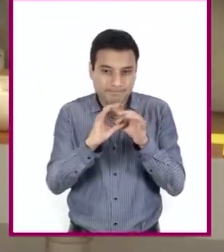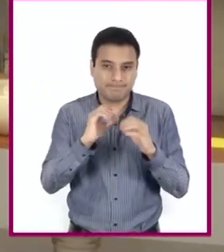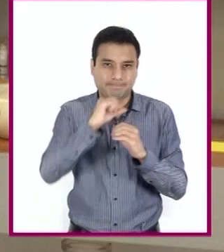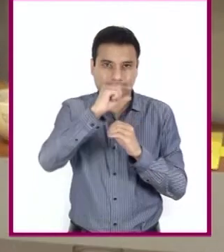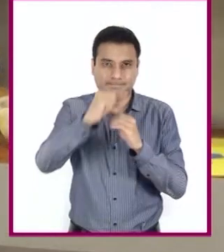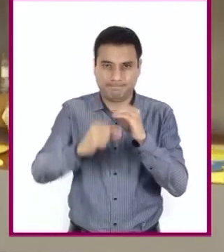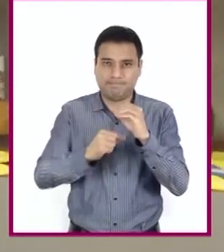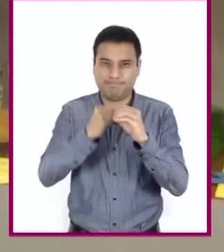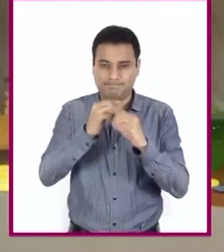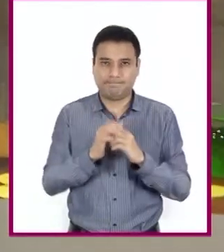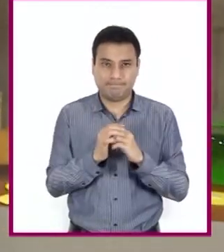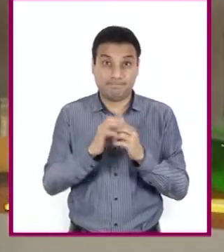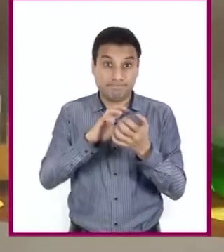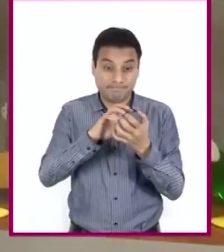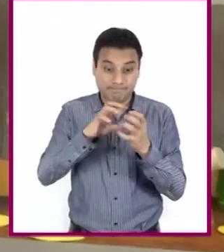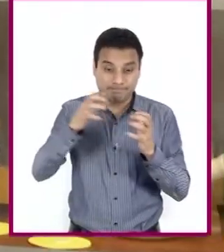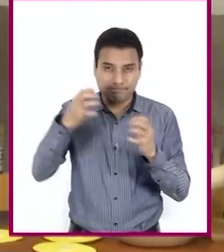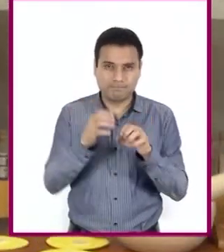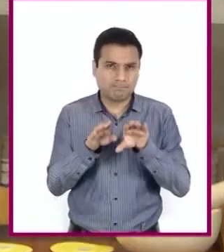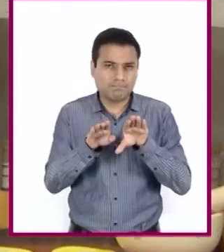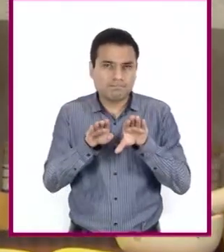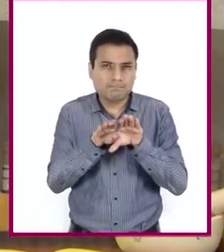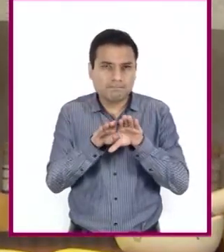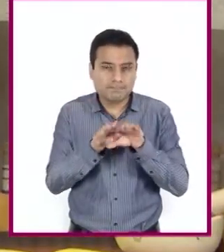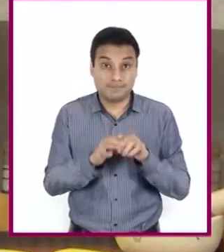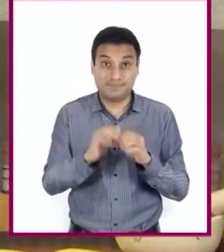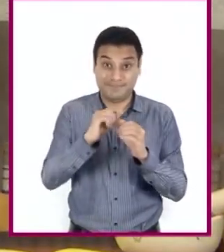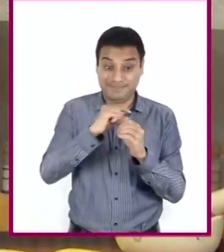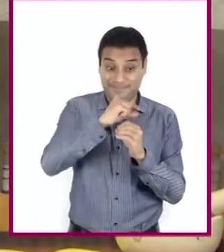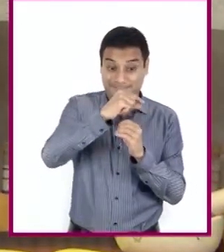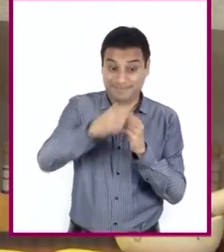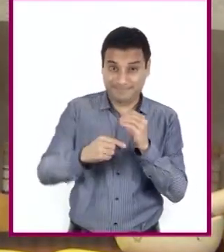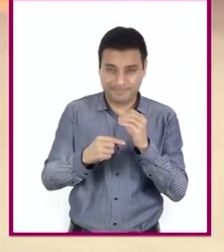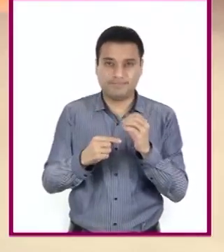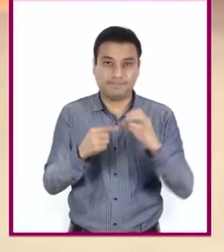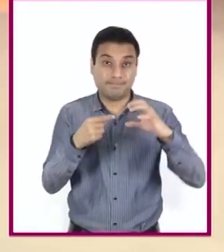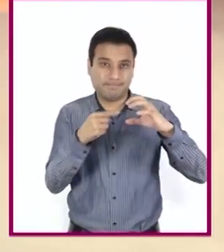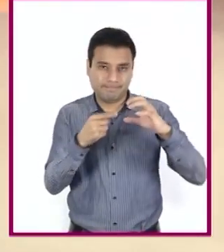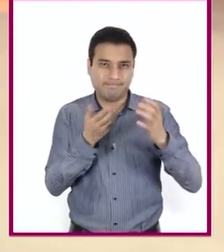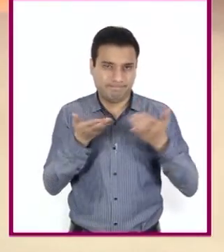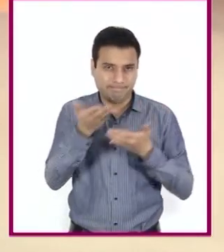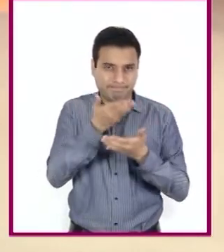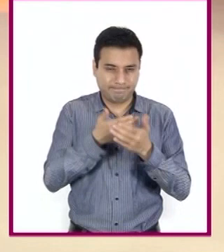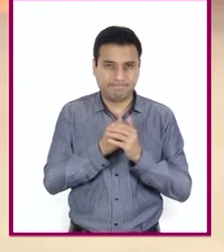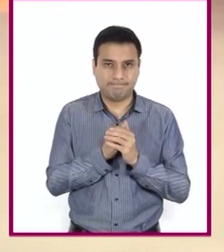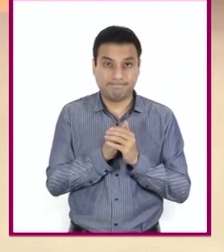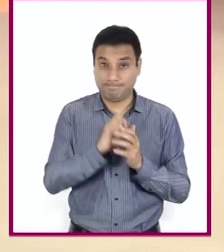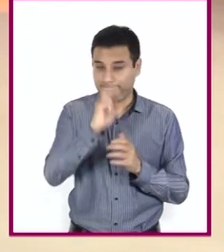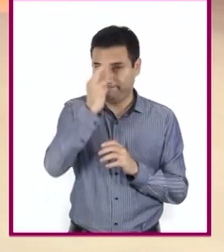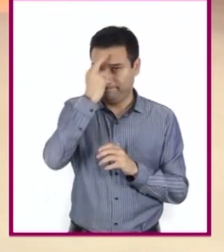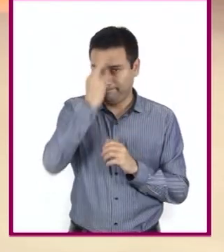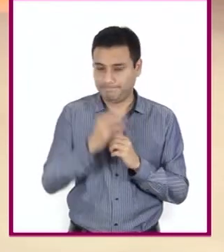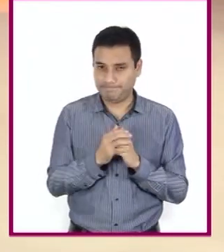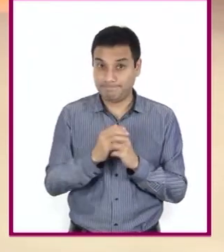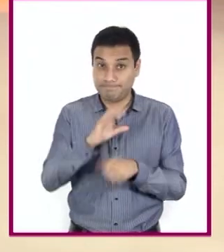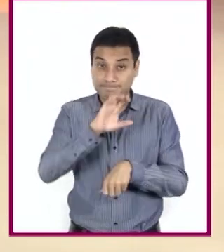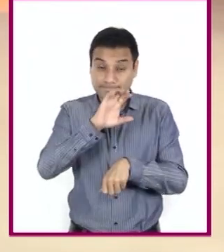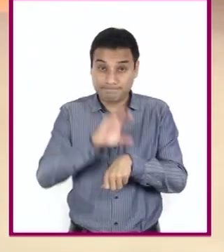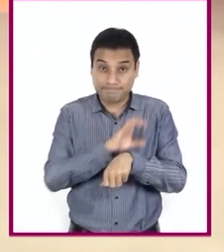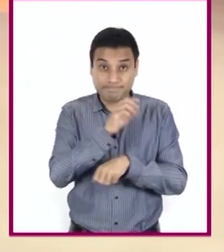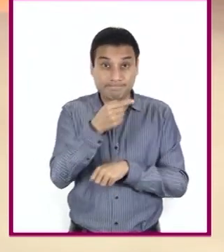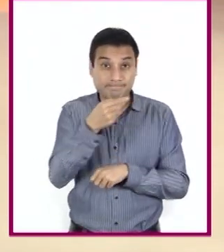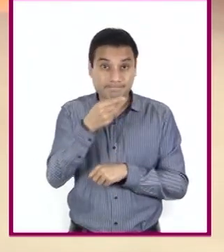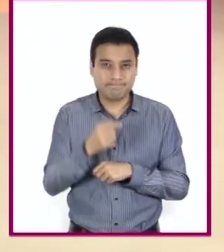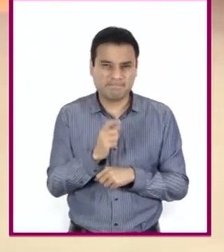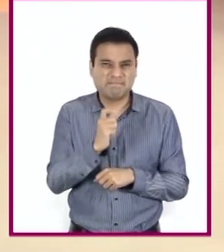una molécula que se pueden formar cuando los átomos comparten electrones. Recuerden, la electronegatividad se